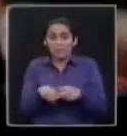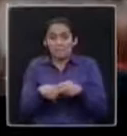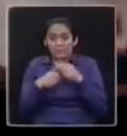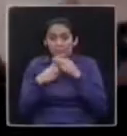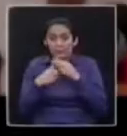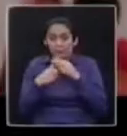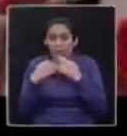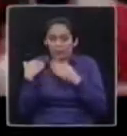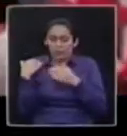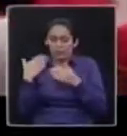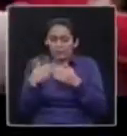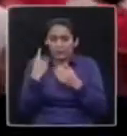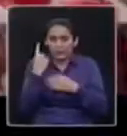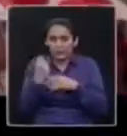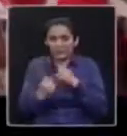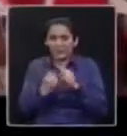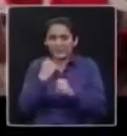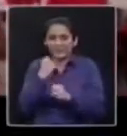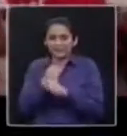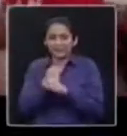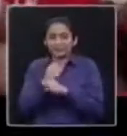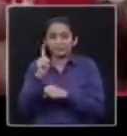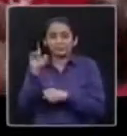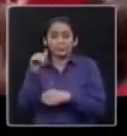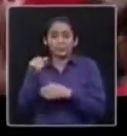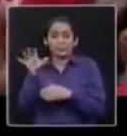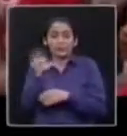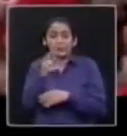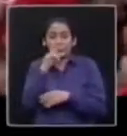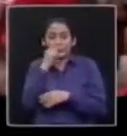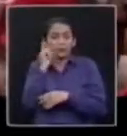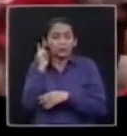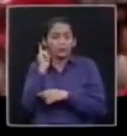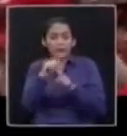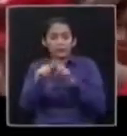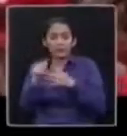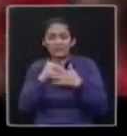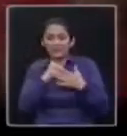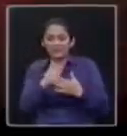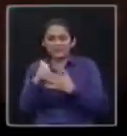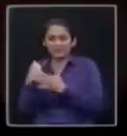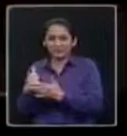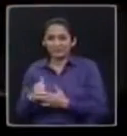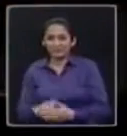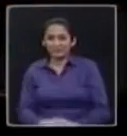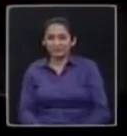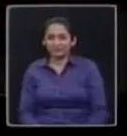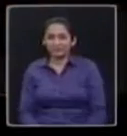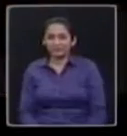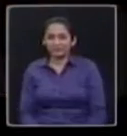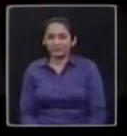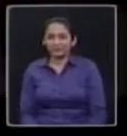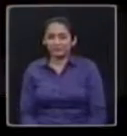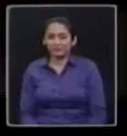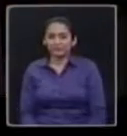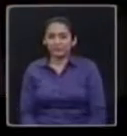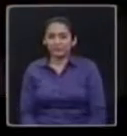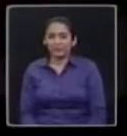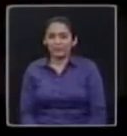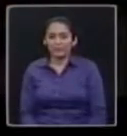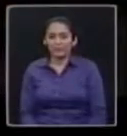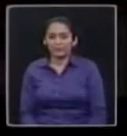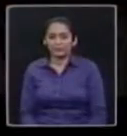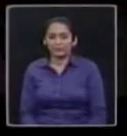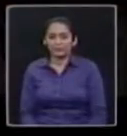ha beneficiado a más de 1.500 niños de varios rincones del país. Lo que comenzó como un sueño, a